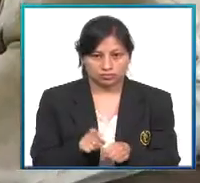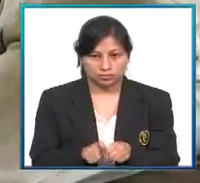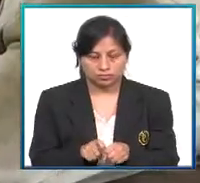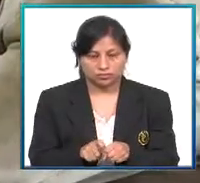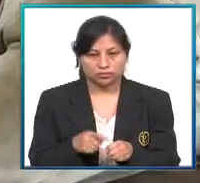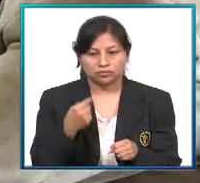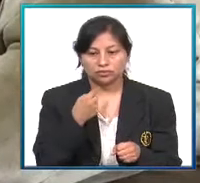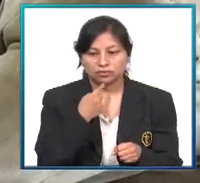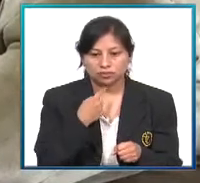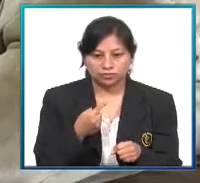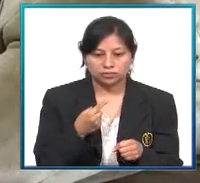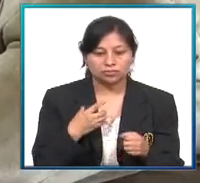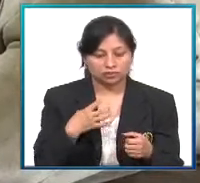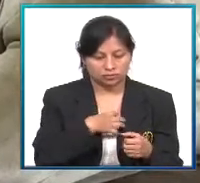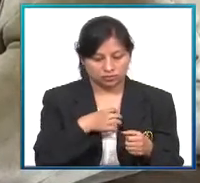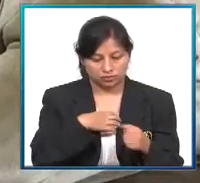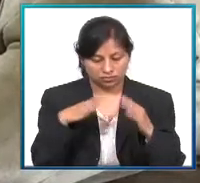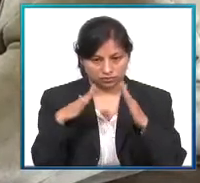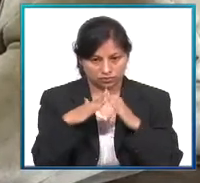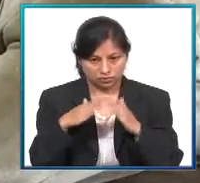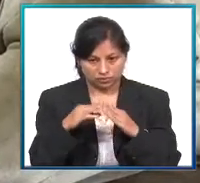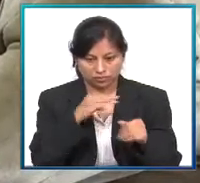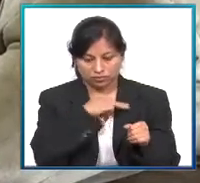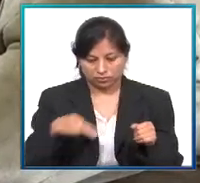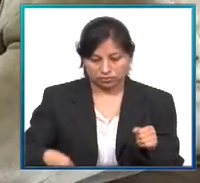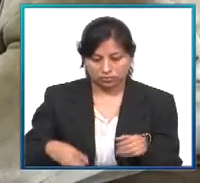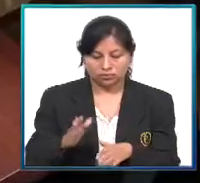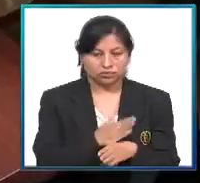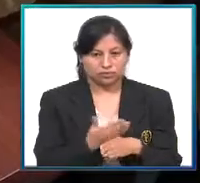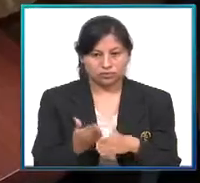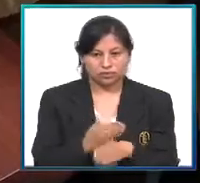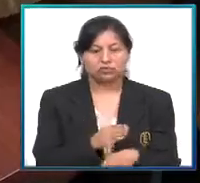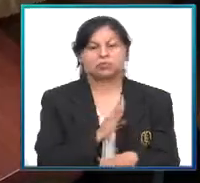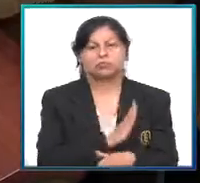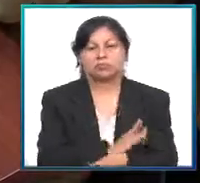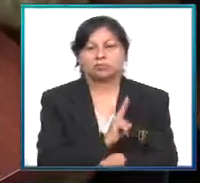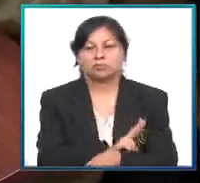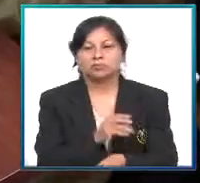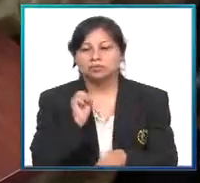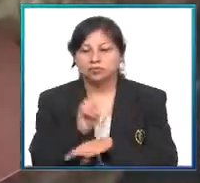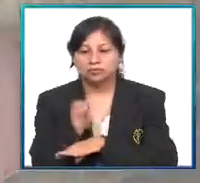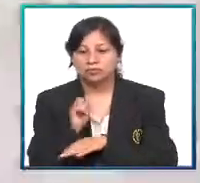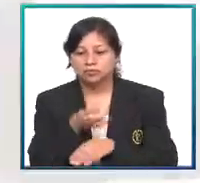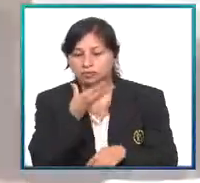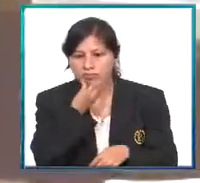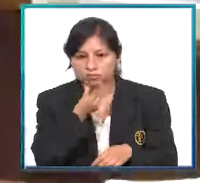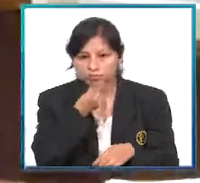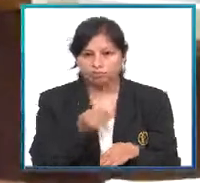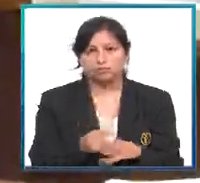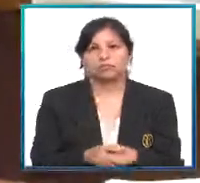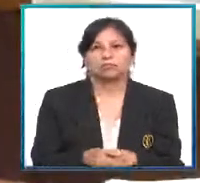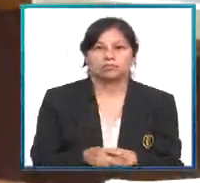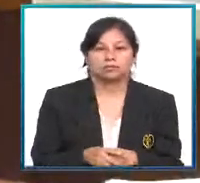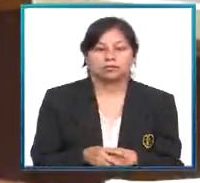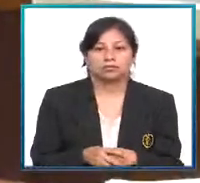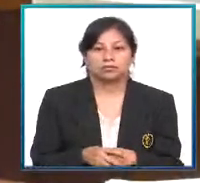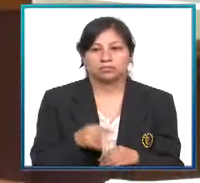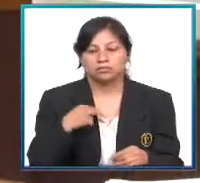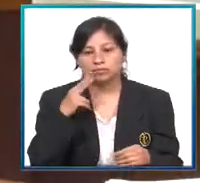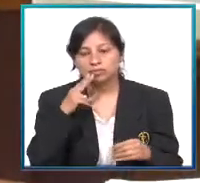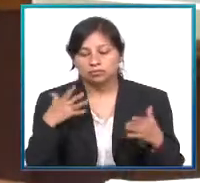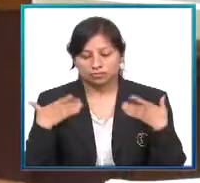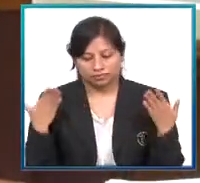del Registro General de la Propiedad, Municipalidad de Salamá, Baja Verapaz y Consejo de Ancianos. Bueno, mire,